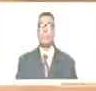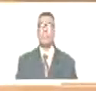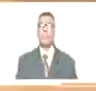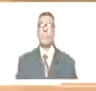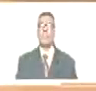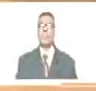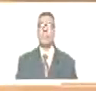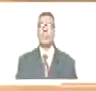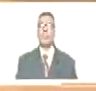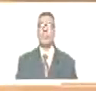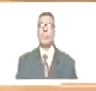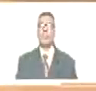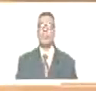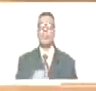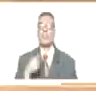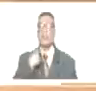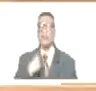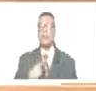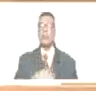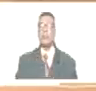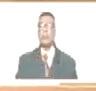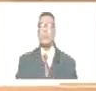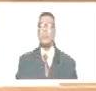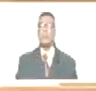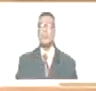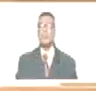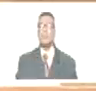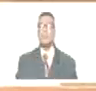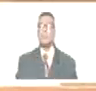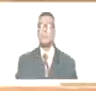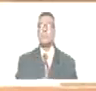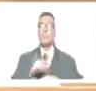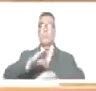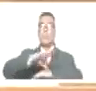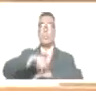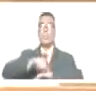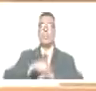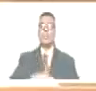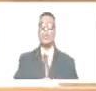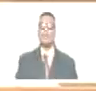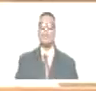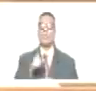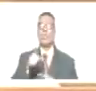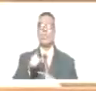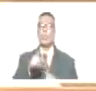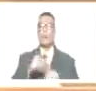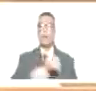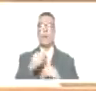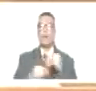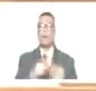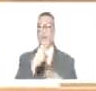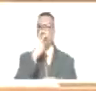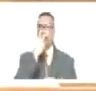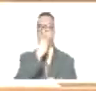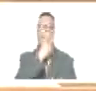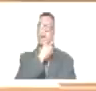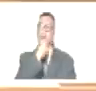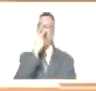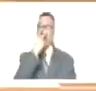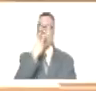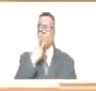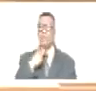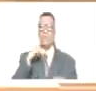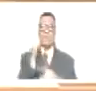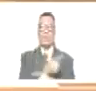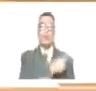En todo caso, ratifico que la corrupción es un generador de pobreza que termina castigando al ciudadano de a